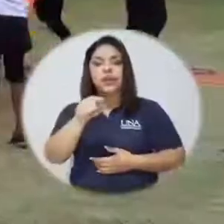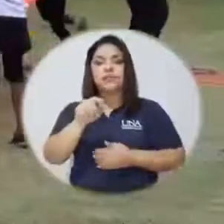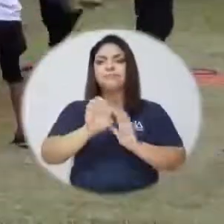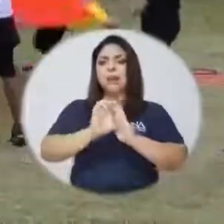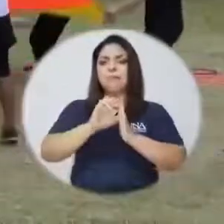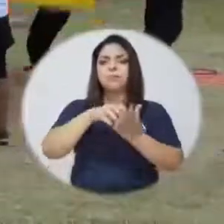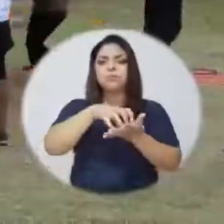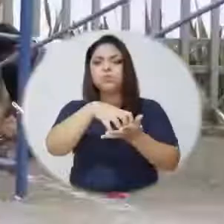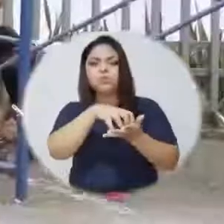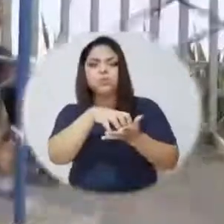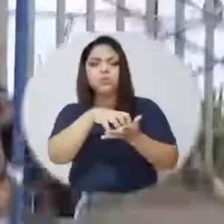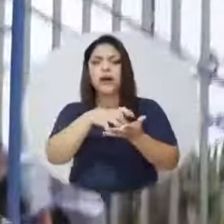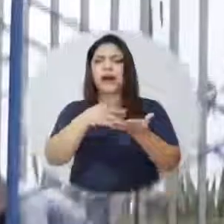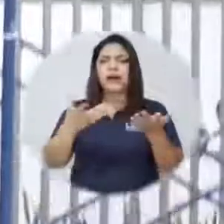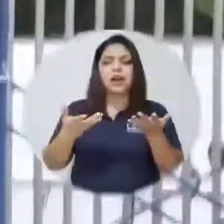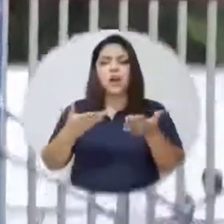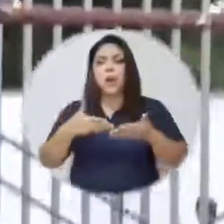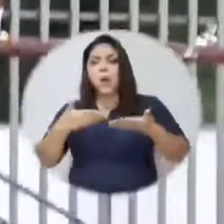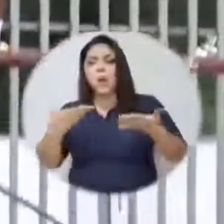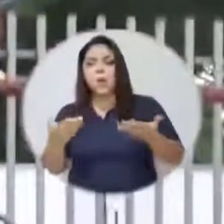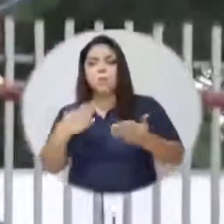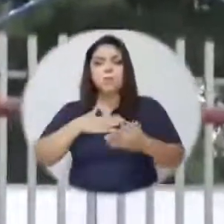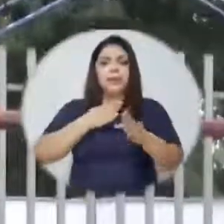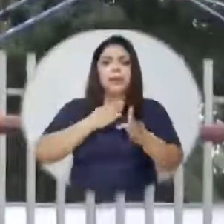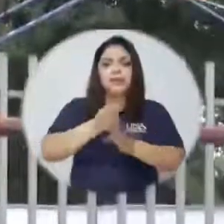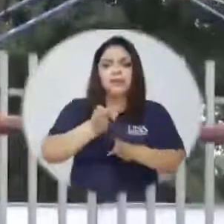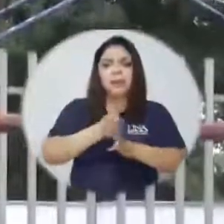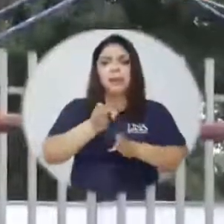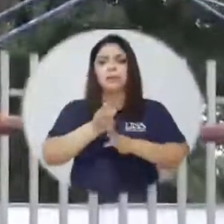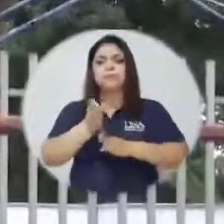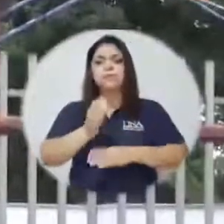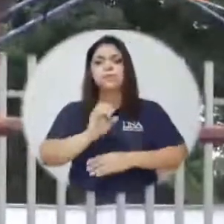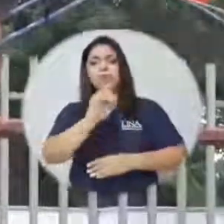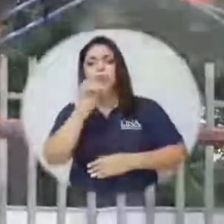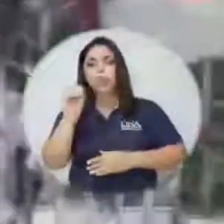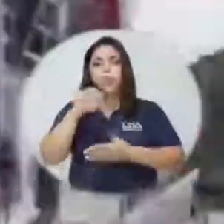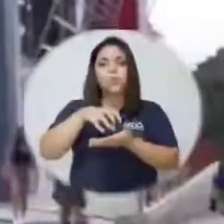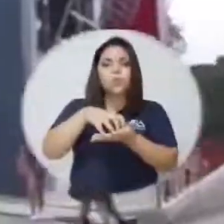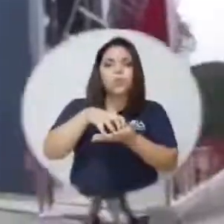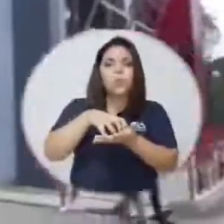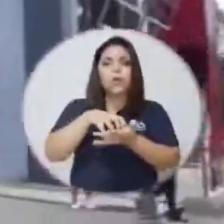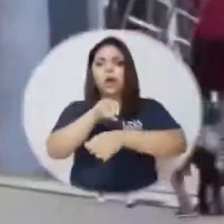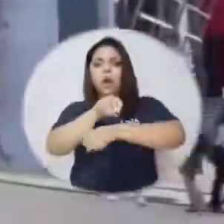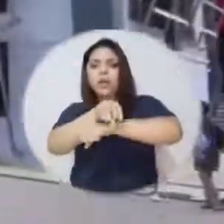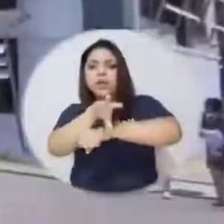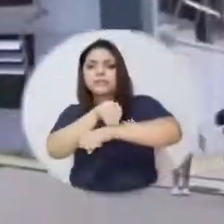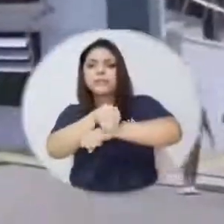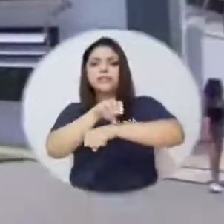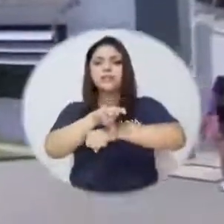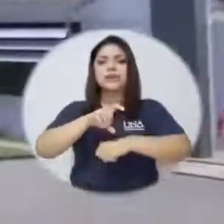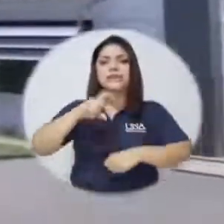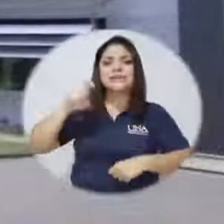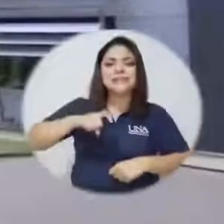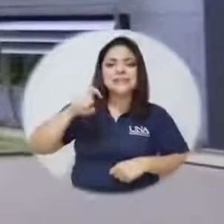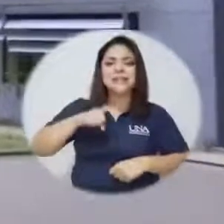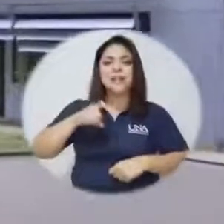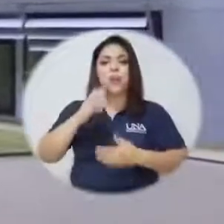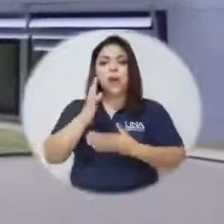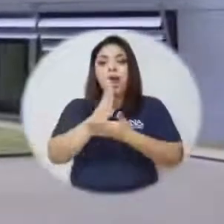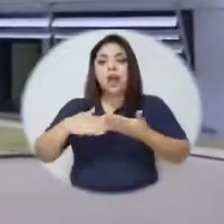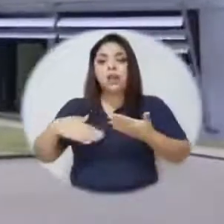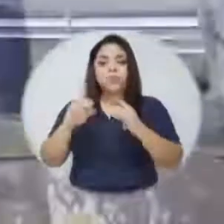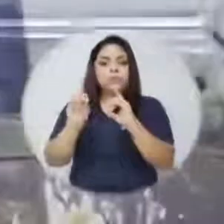duda relacionada con su carrera, con orientación, si tiene alguna necesidad en algún